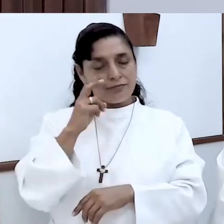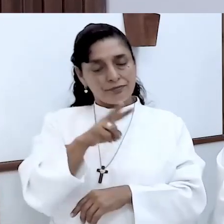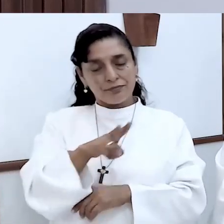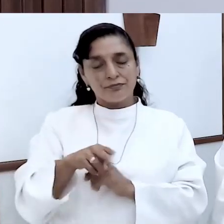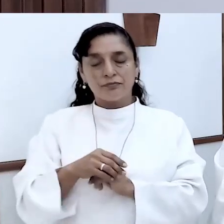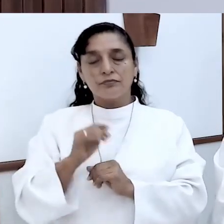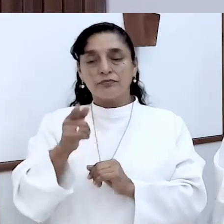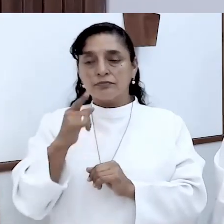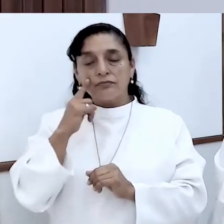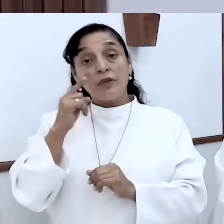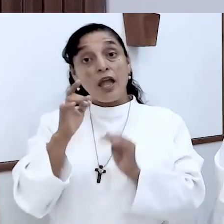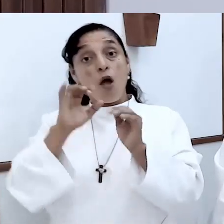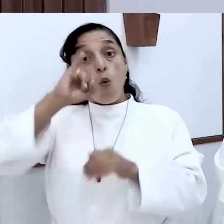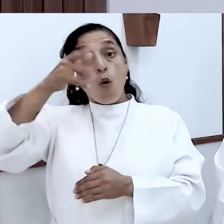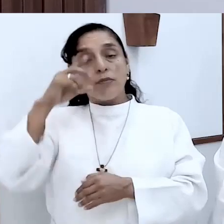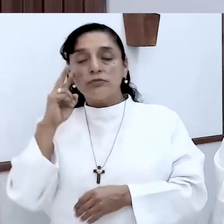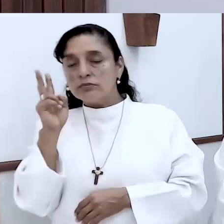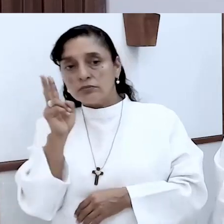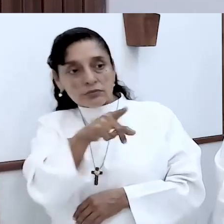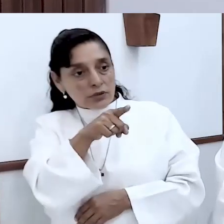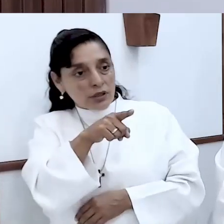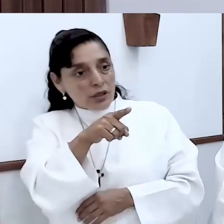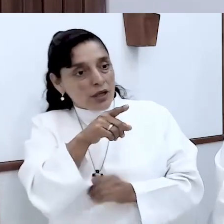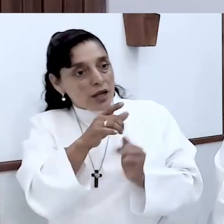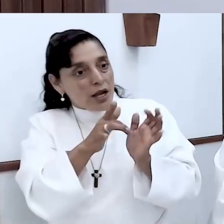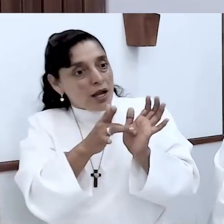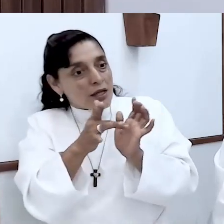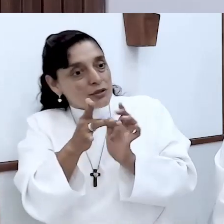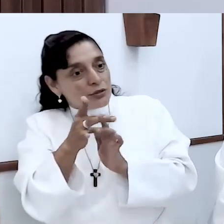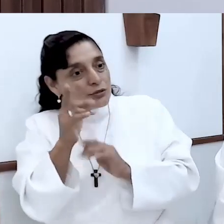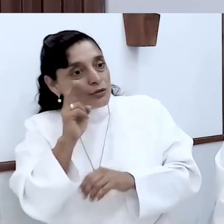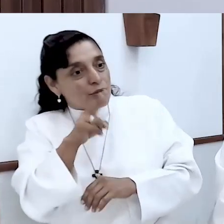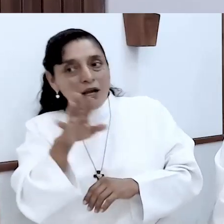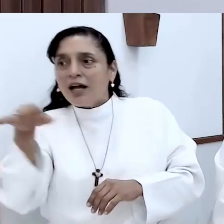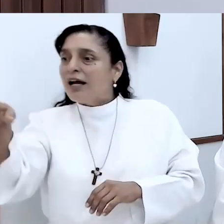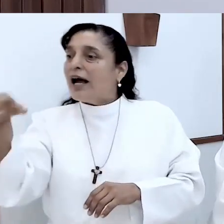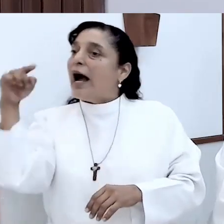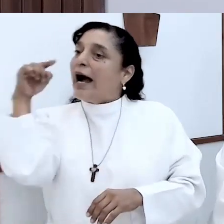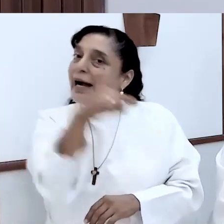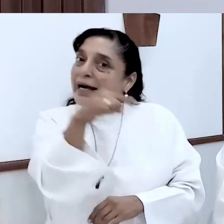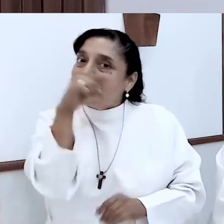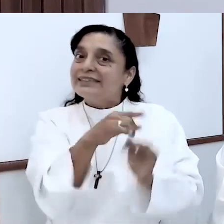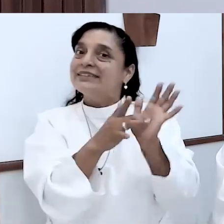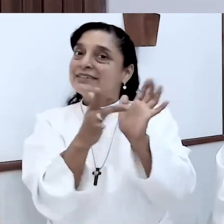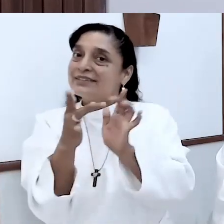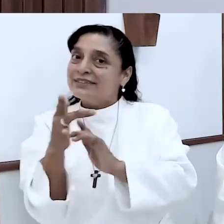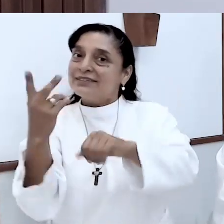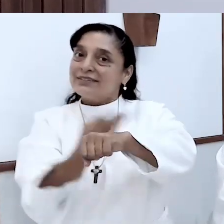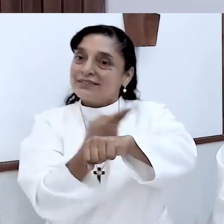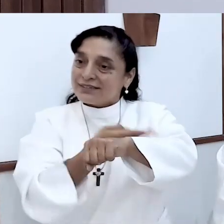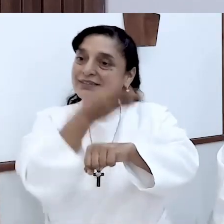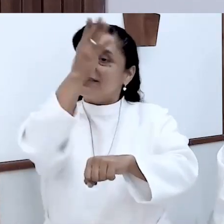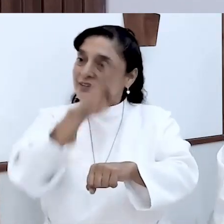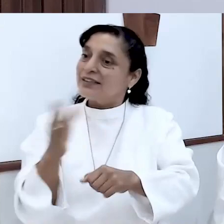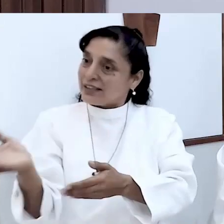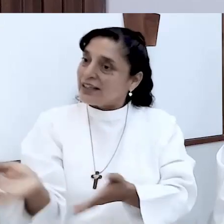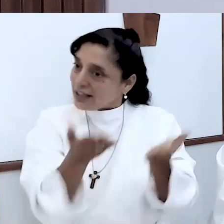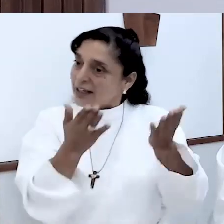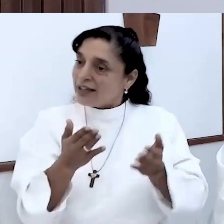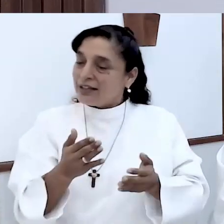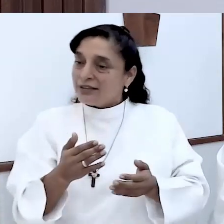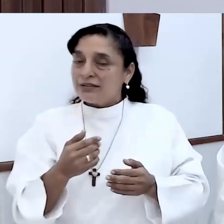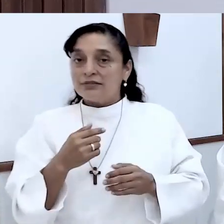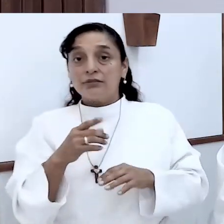en Jesús que pasaba, dijo: «Este es el Cordero de Dios». Los